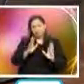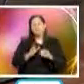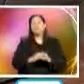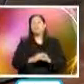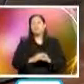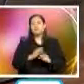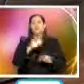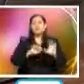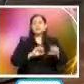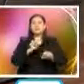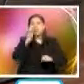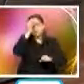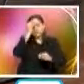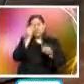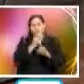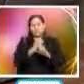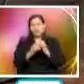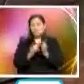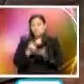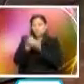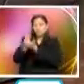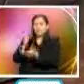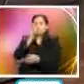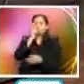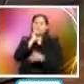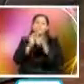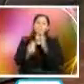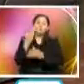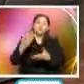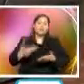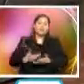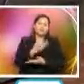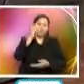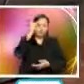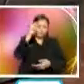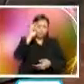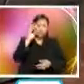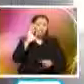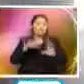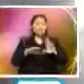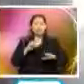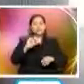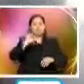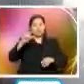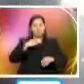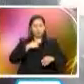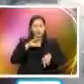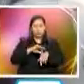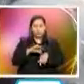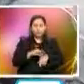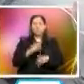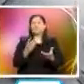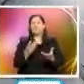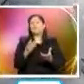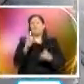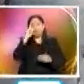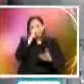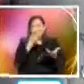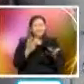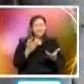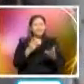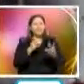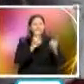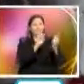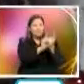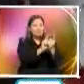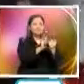van aprendiendo muchas cosas y pueden ayudar a otros papás que van iniciando. Claro. Muchas veces como profesionales puede ser un poquito difícil a la